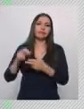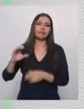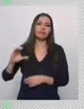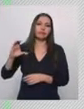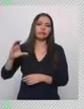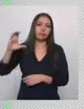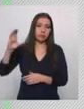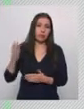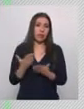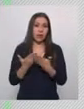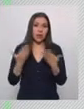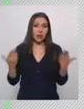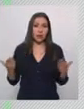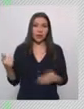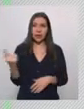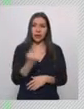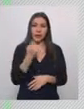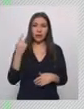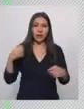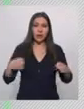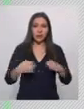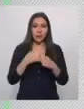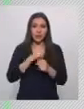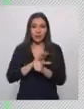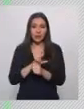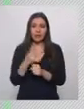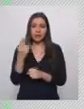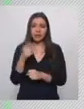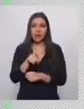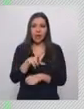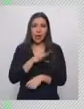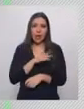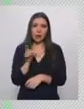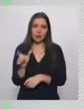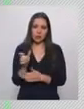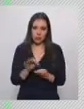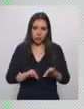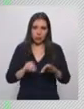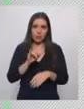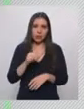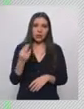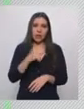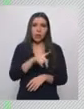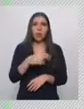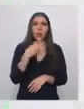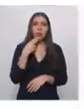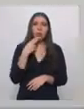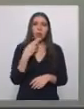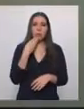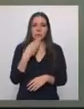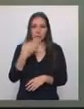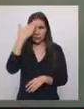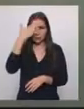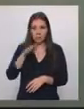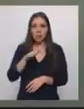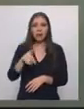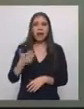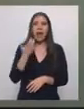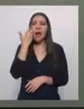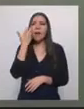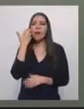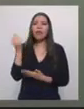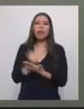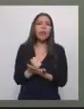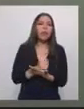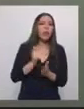es importante contar con estas tarjetas de crédito, pero saberlas usar, no abusar de ellas, tenerlas disponibles, usar bien